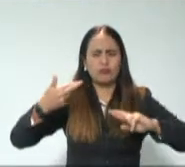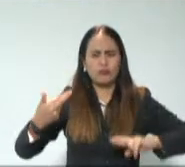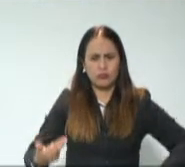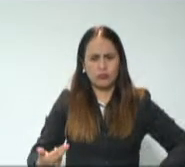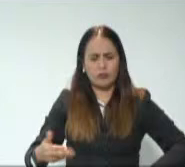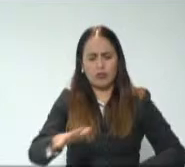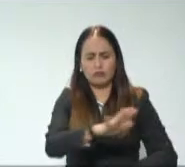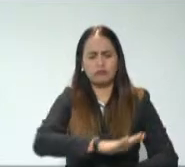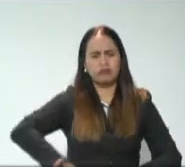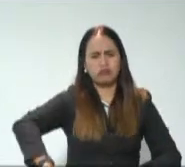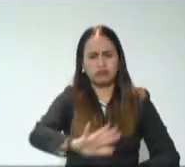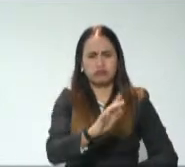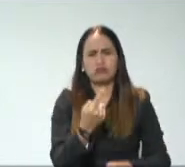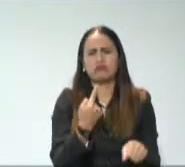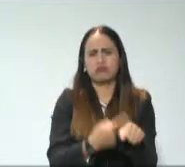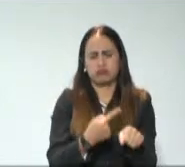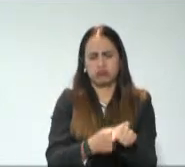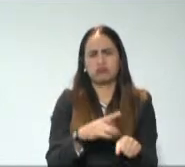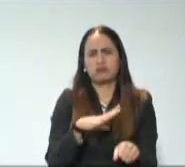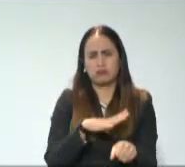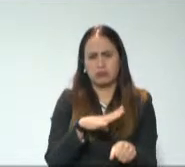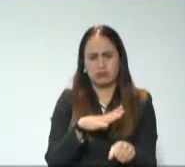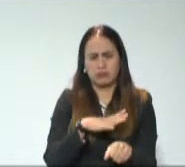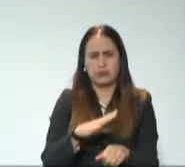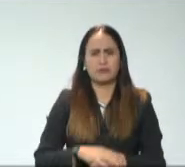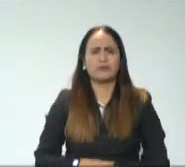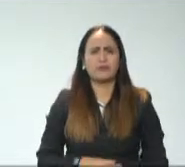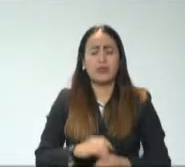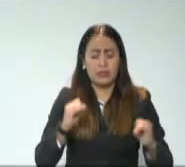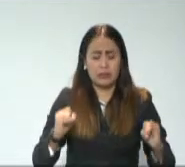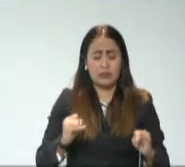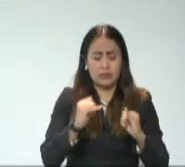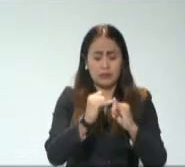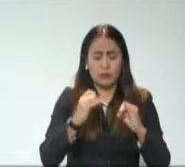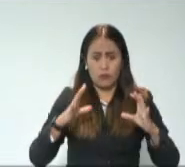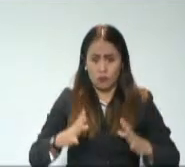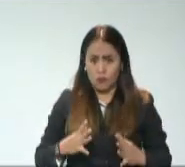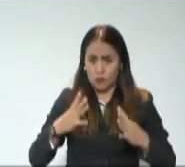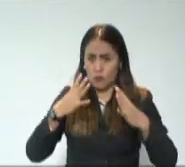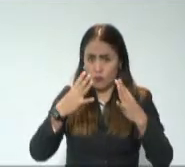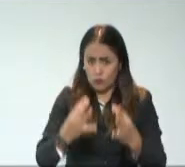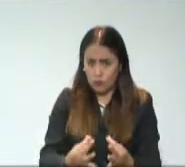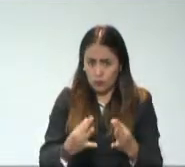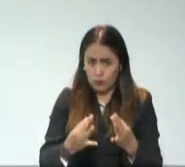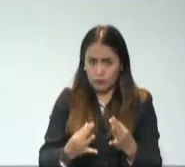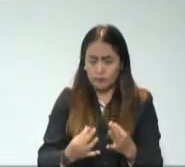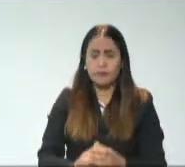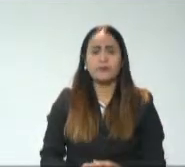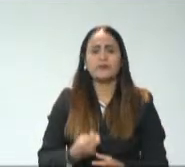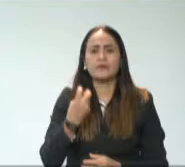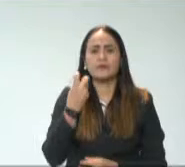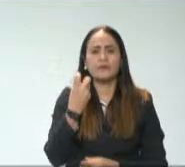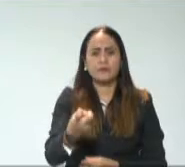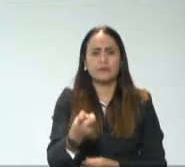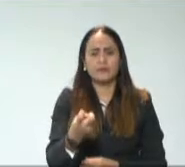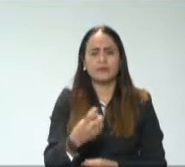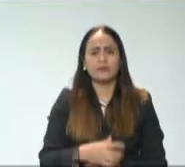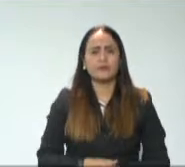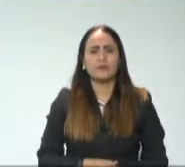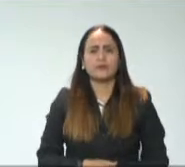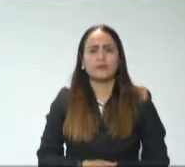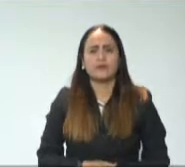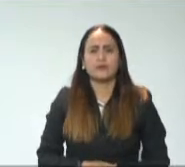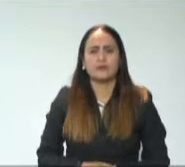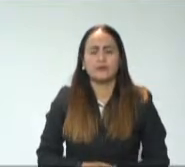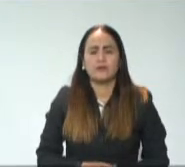población de tal forma que desde que surgió este instituto se ha enfrentado justamente a cómo a